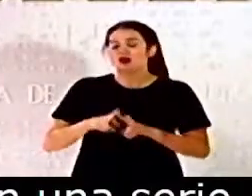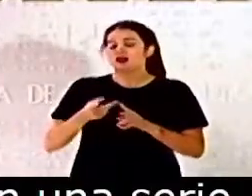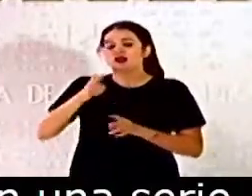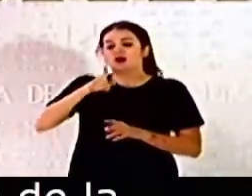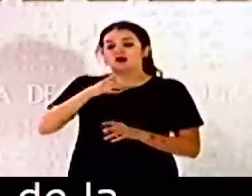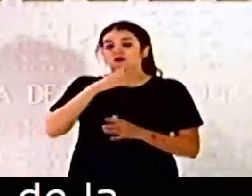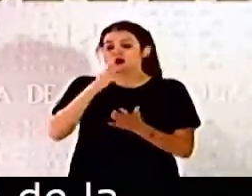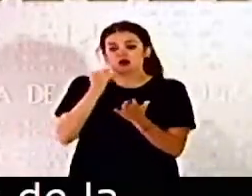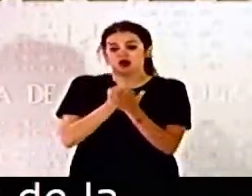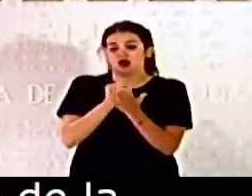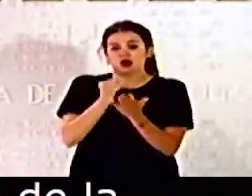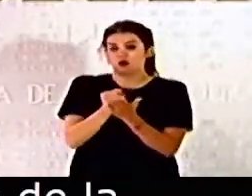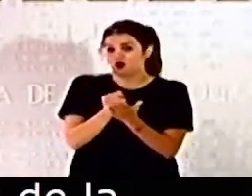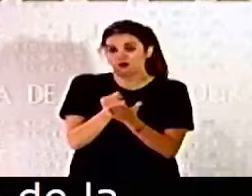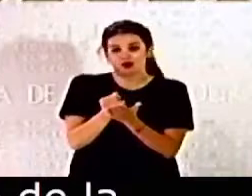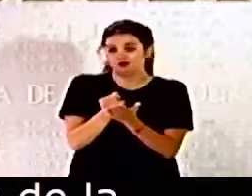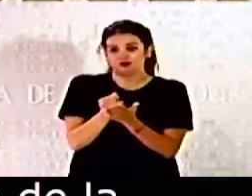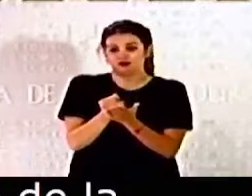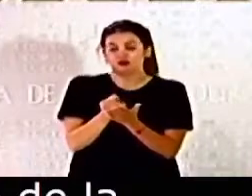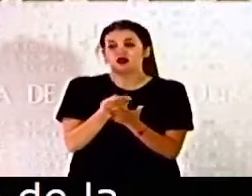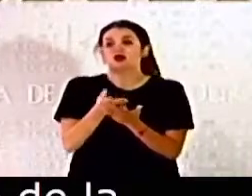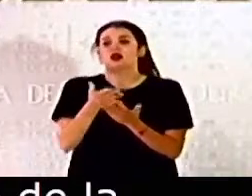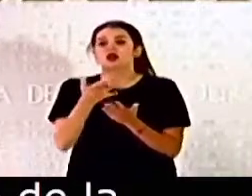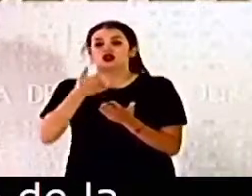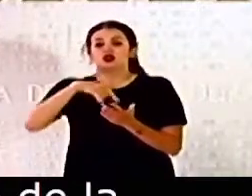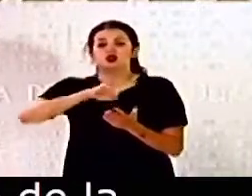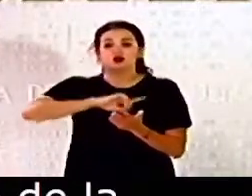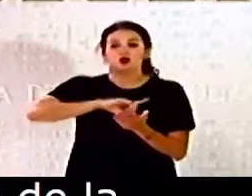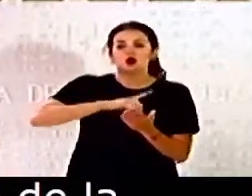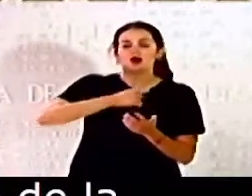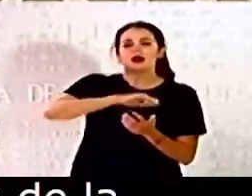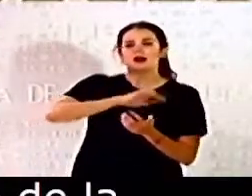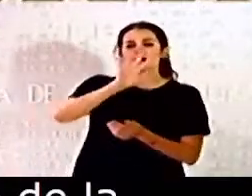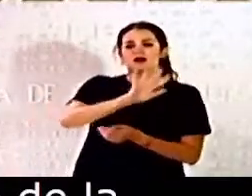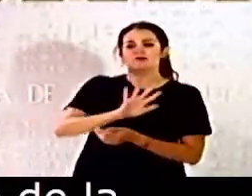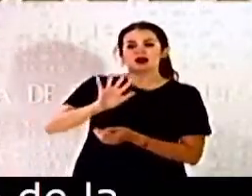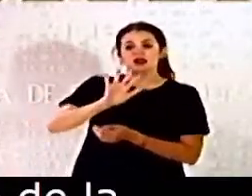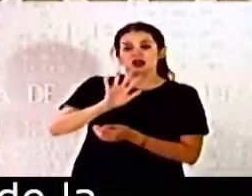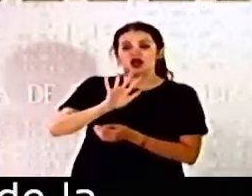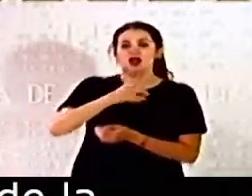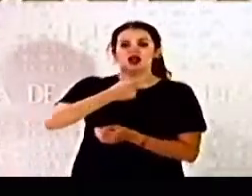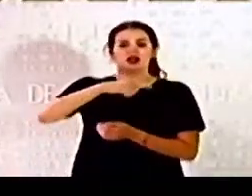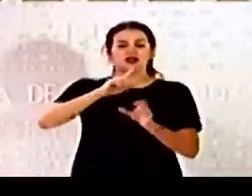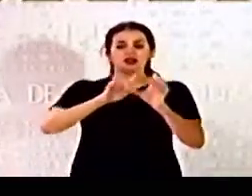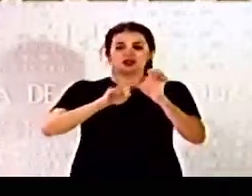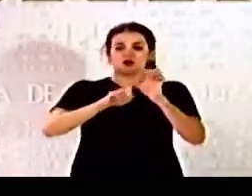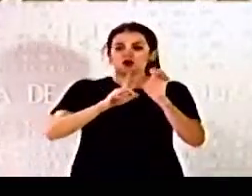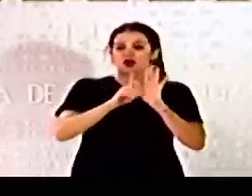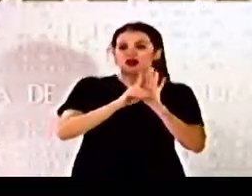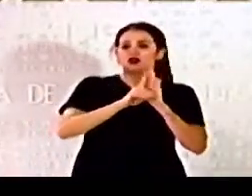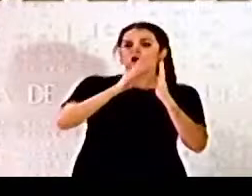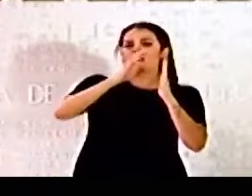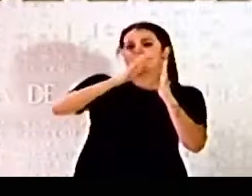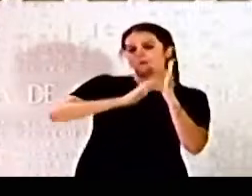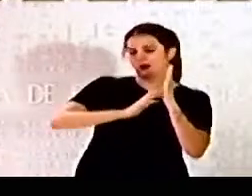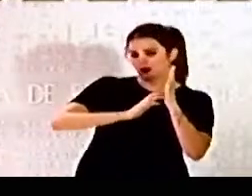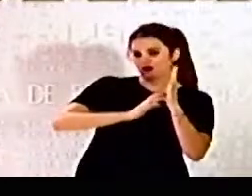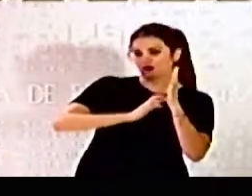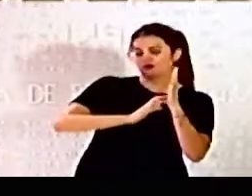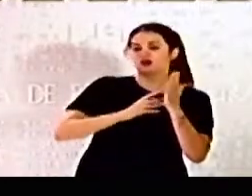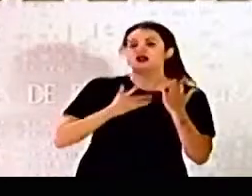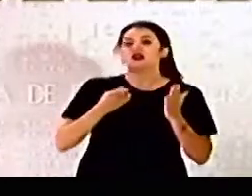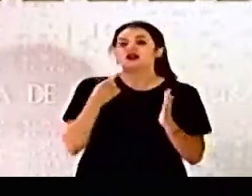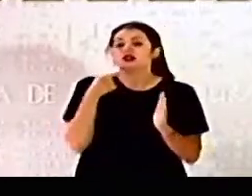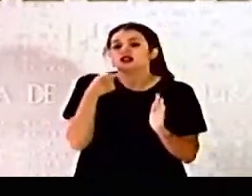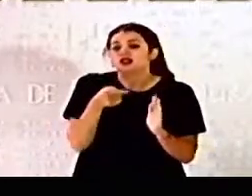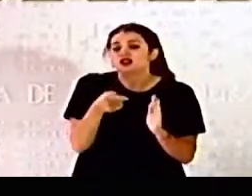la cifra más baja de positividad de toda la península es una cuestión importante. Y eso que